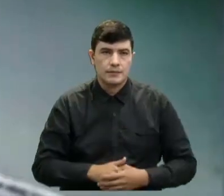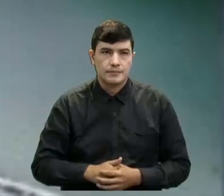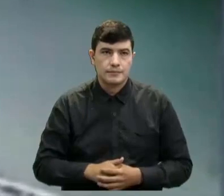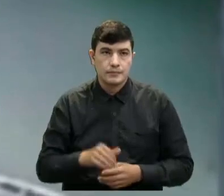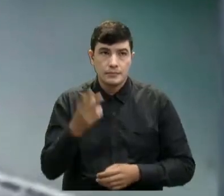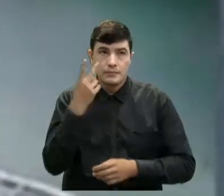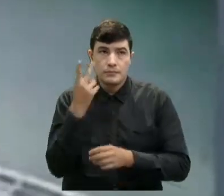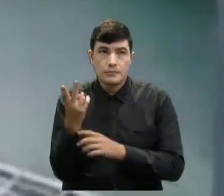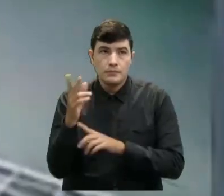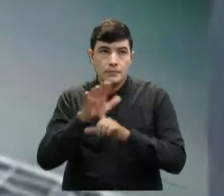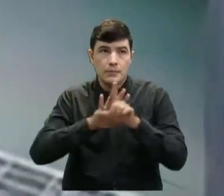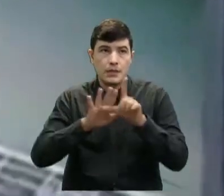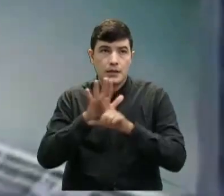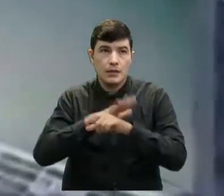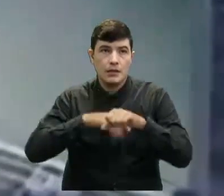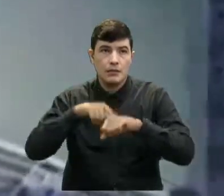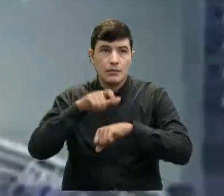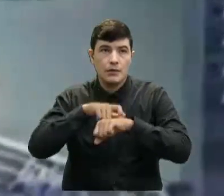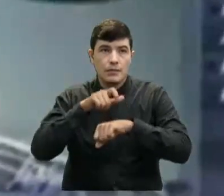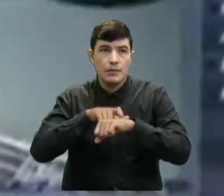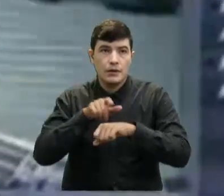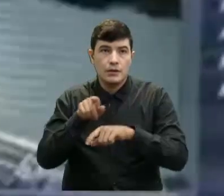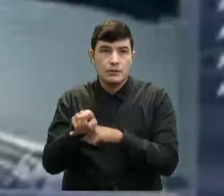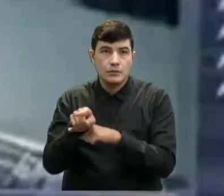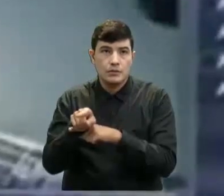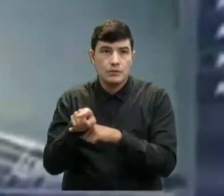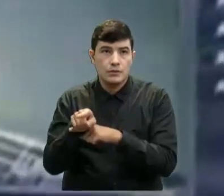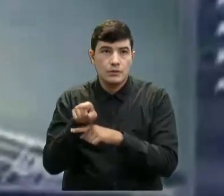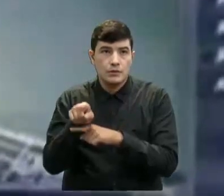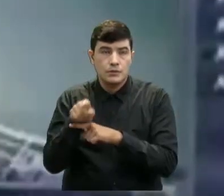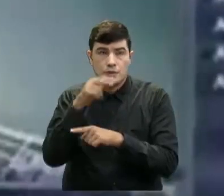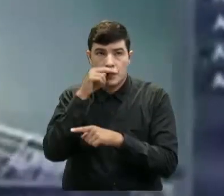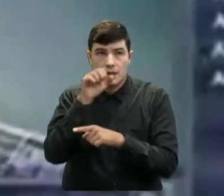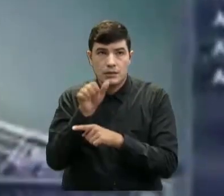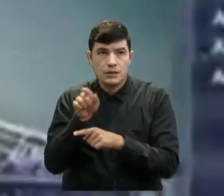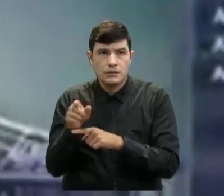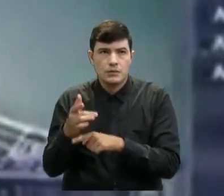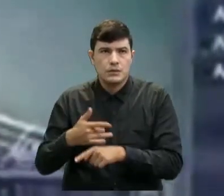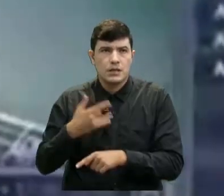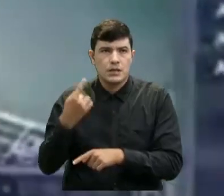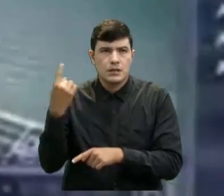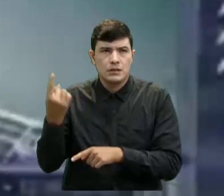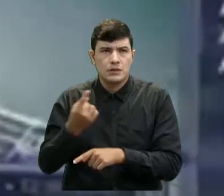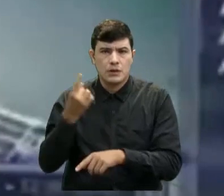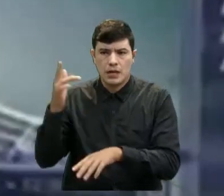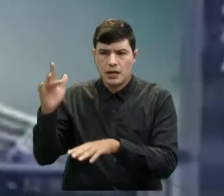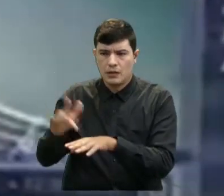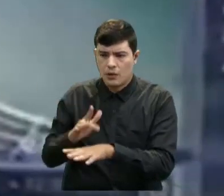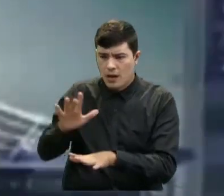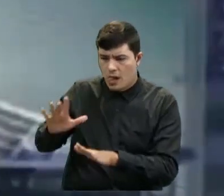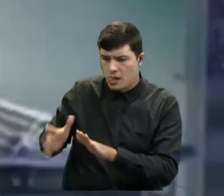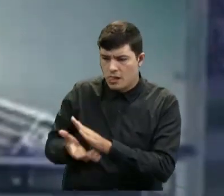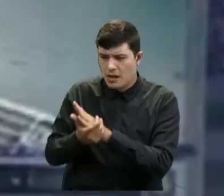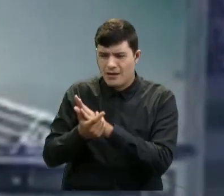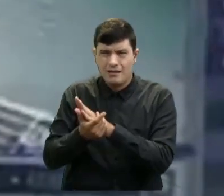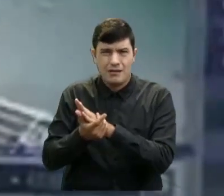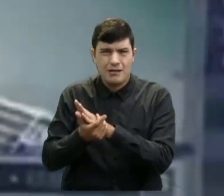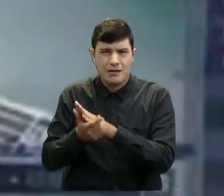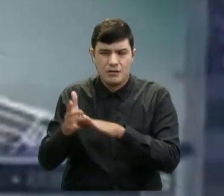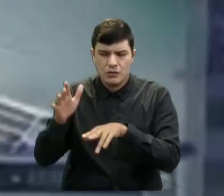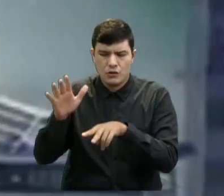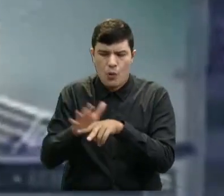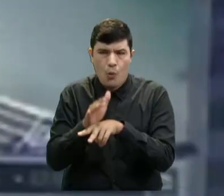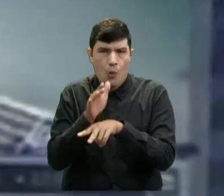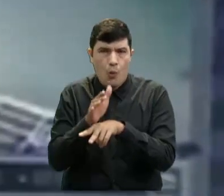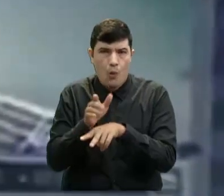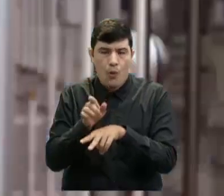En video quedó registrado el momento en que un sujeto habría esperado que una menor estuviera sola para tocarla, situación que ha causado consternación